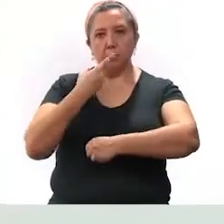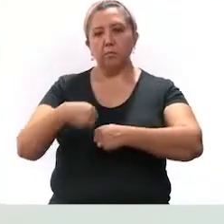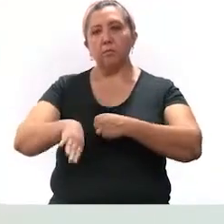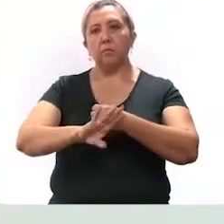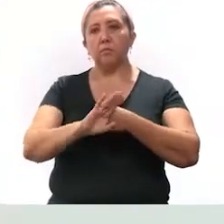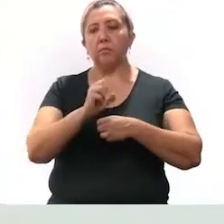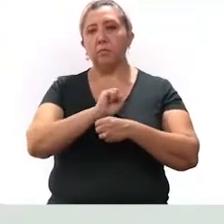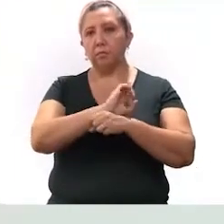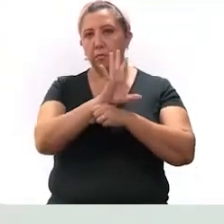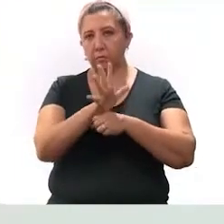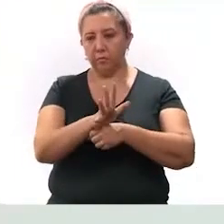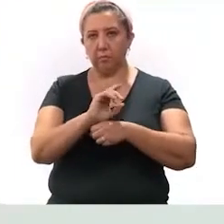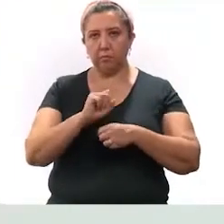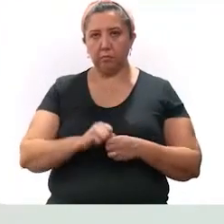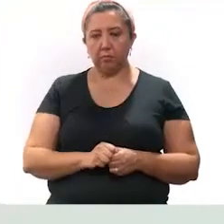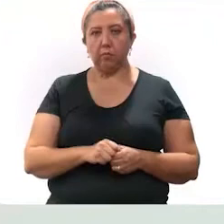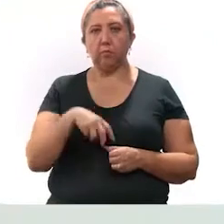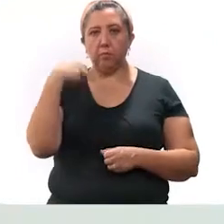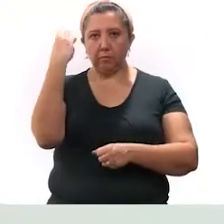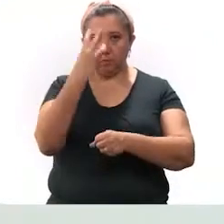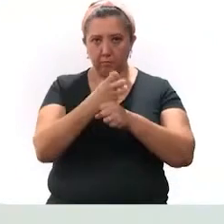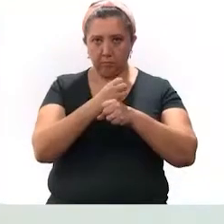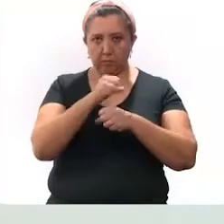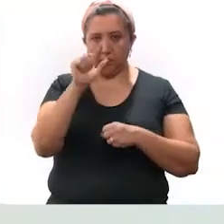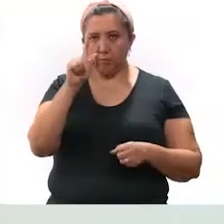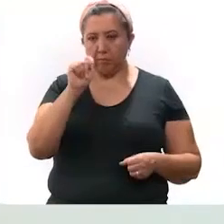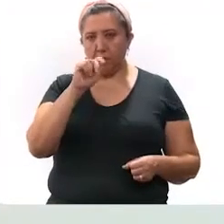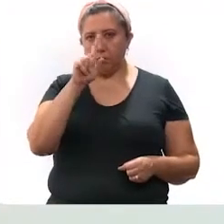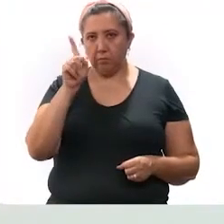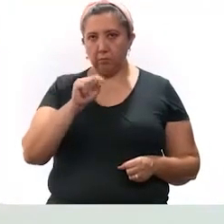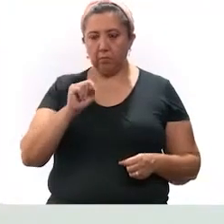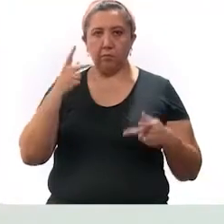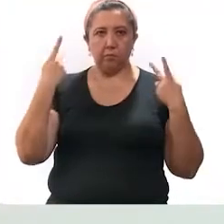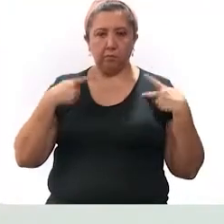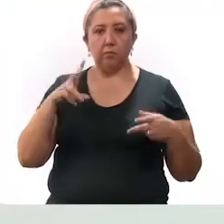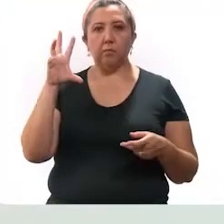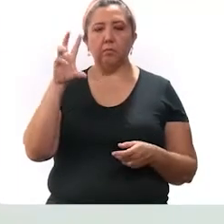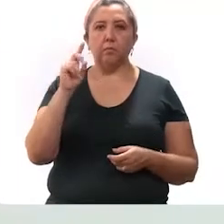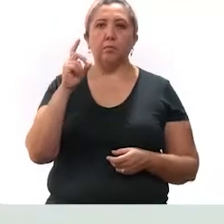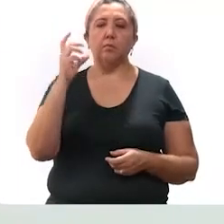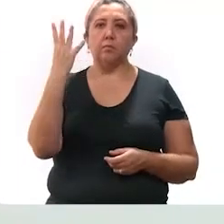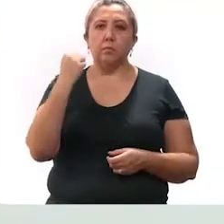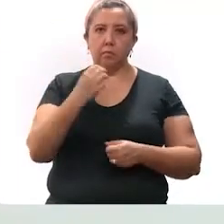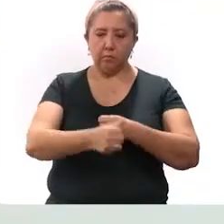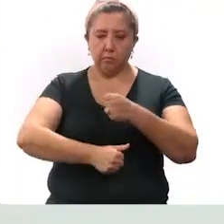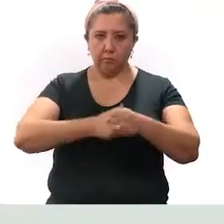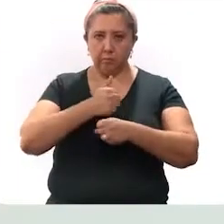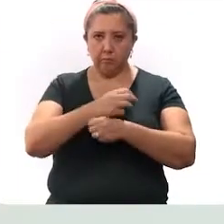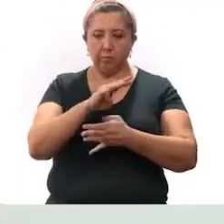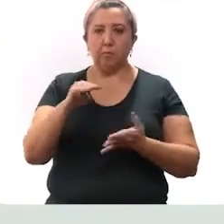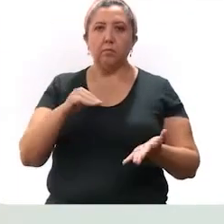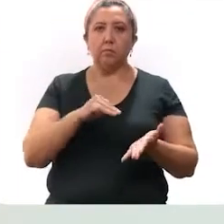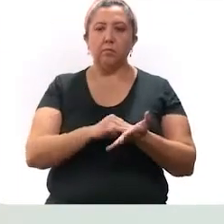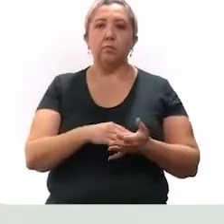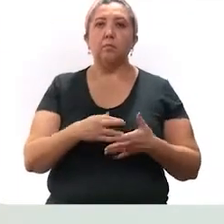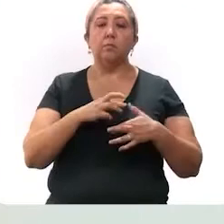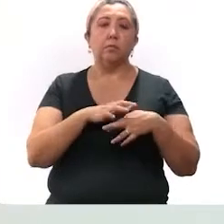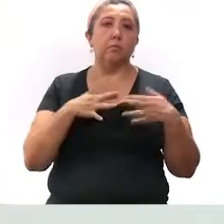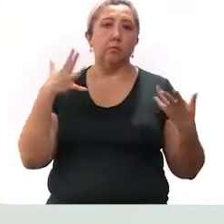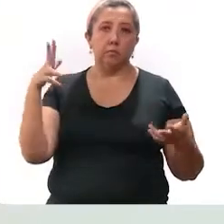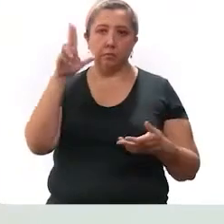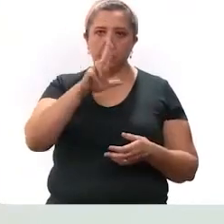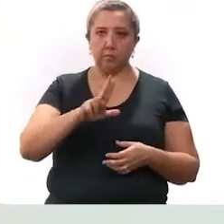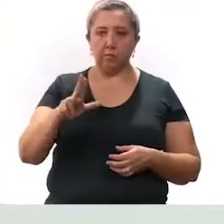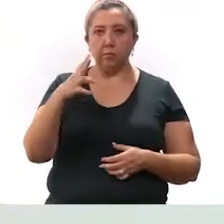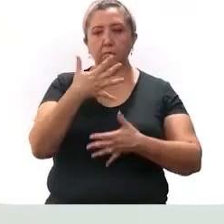contra el coronavirus correspondiente a la tercera dosis de AstraZeneca para personas de 30 a 39 años en Mérida se realizará del